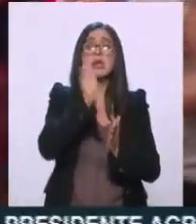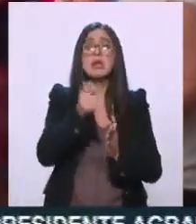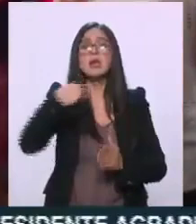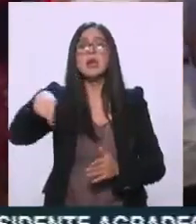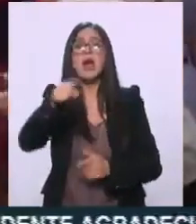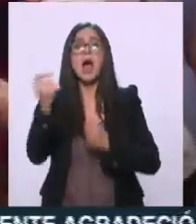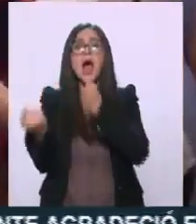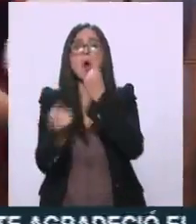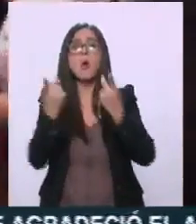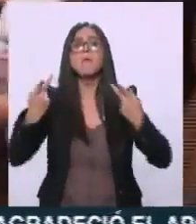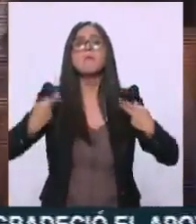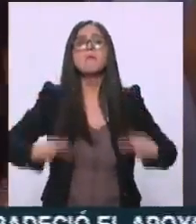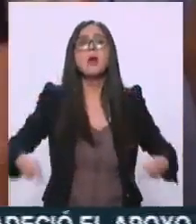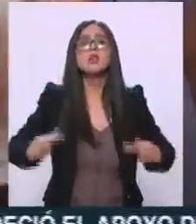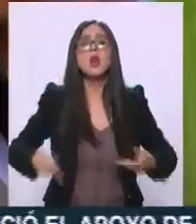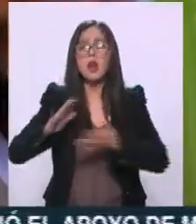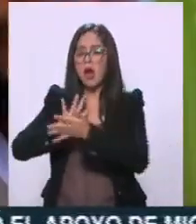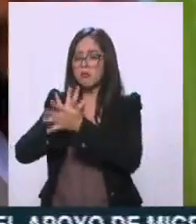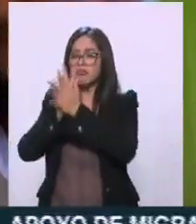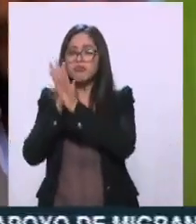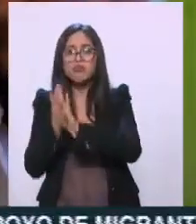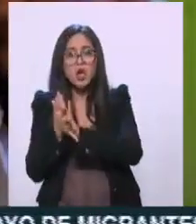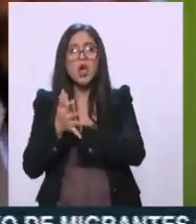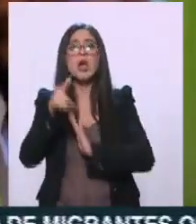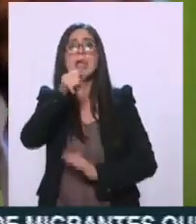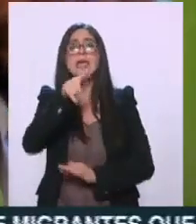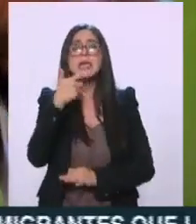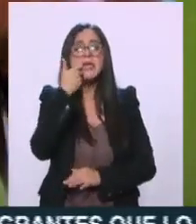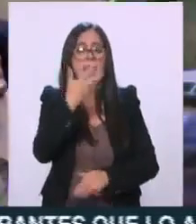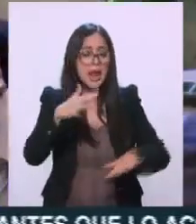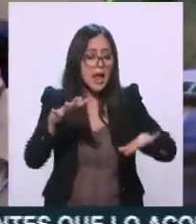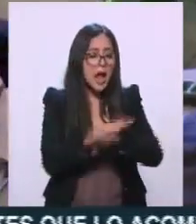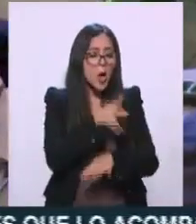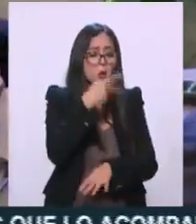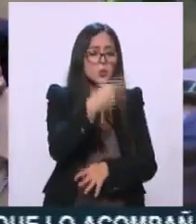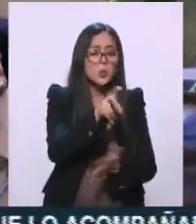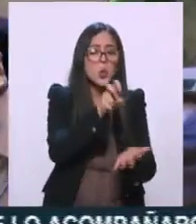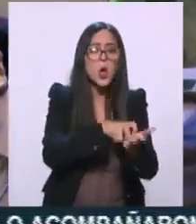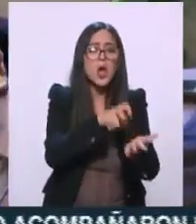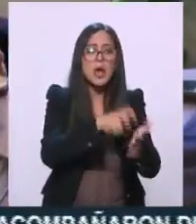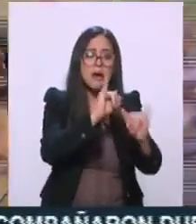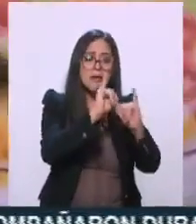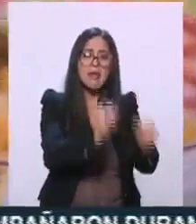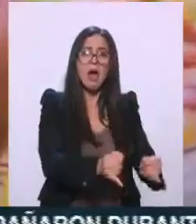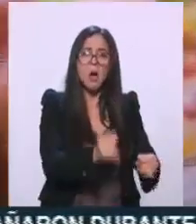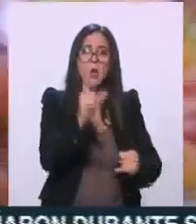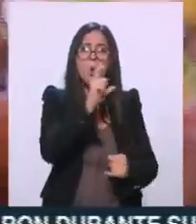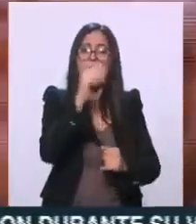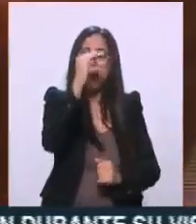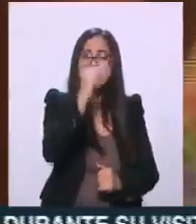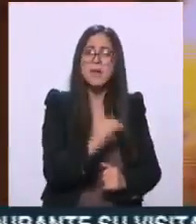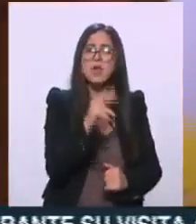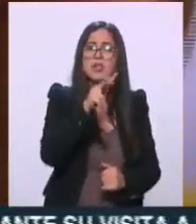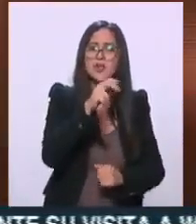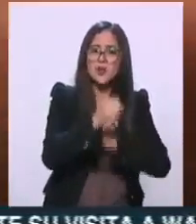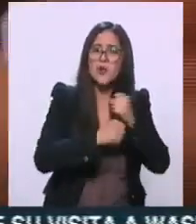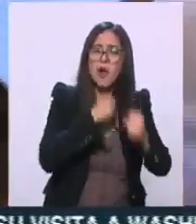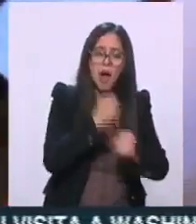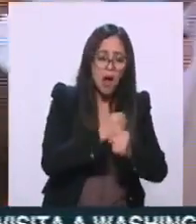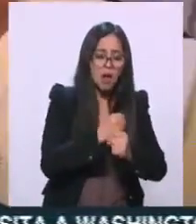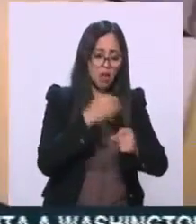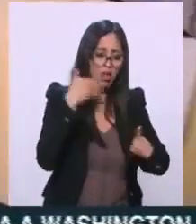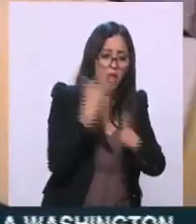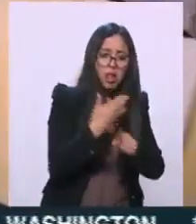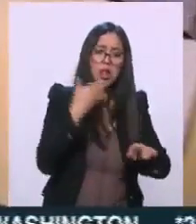tipo de conductas se realizan contra personas menores. Eso era importante lograrlo porque el trastorno